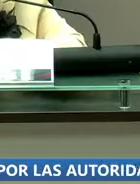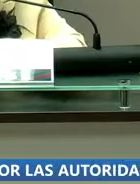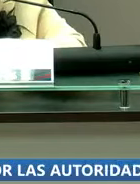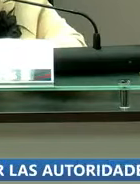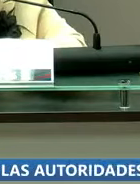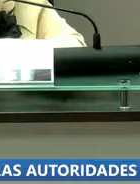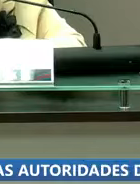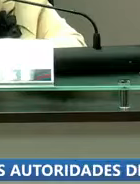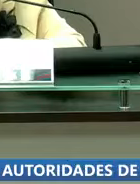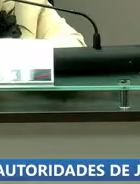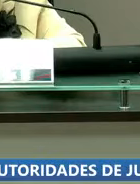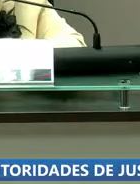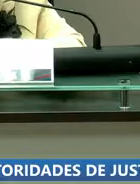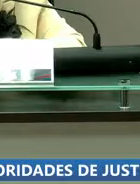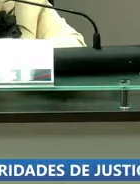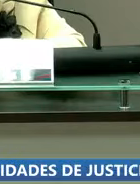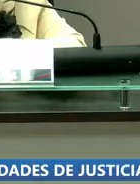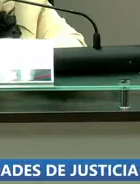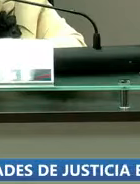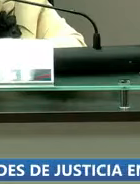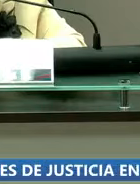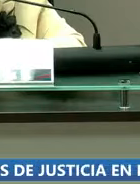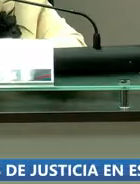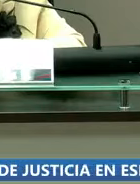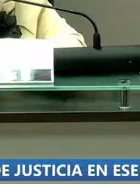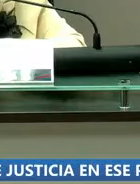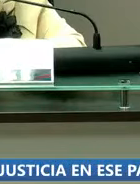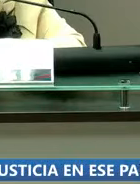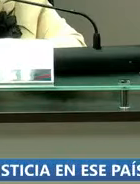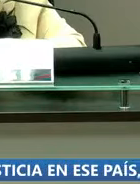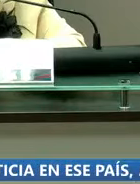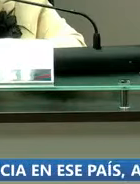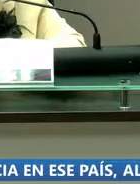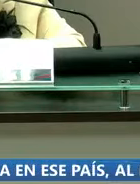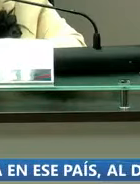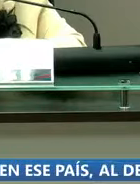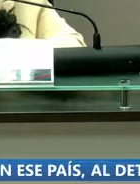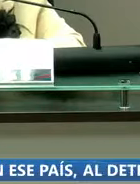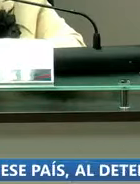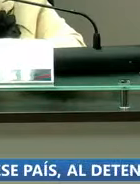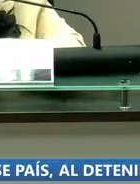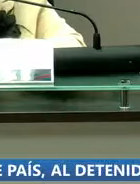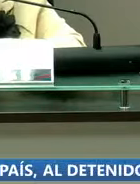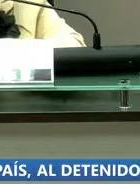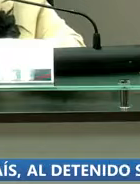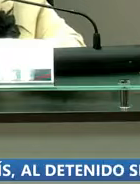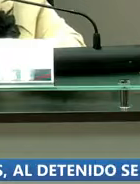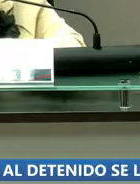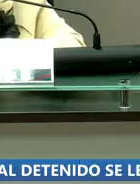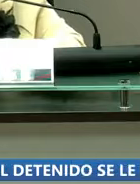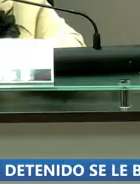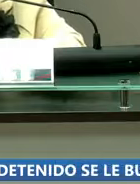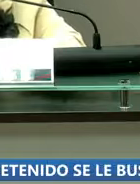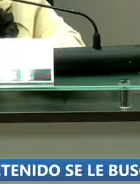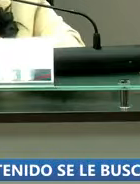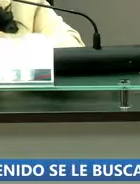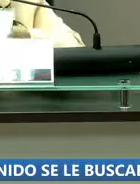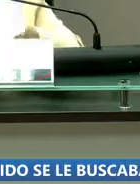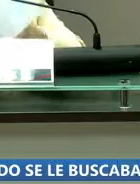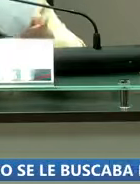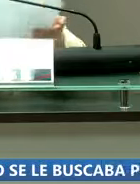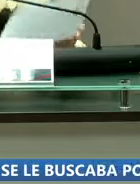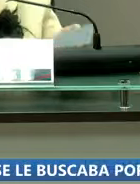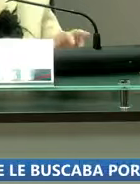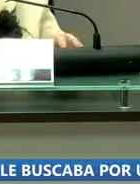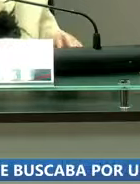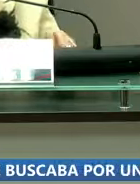la Organización de las Naciones Unidas una apelación por el hecho de que 100 mujeres quedaron sin la posibilidad de